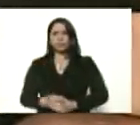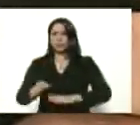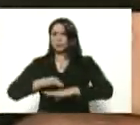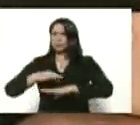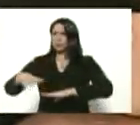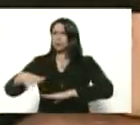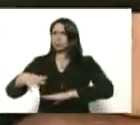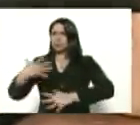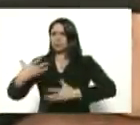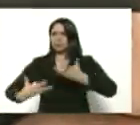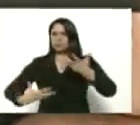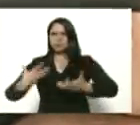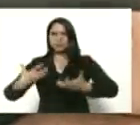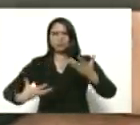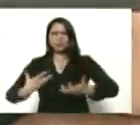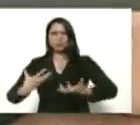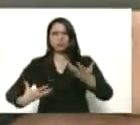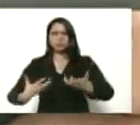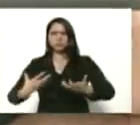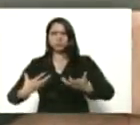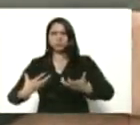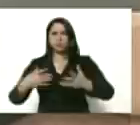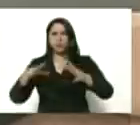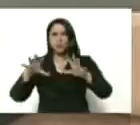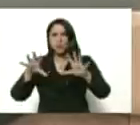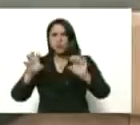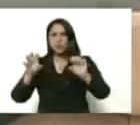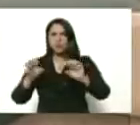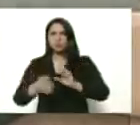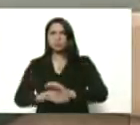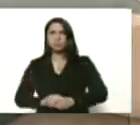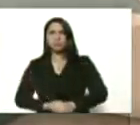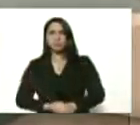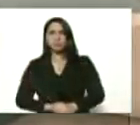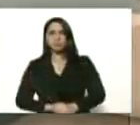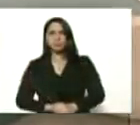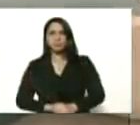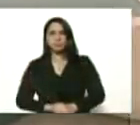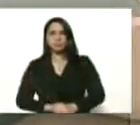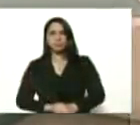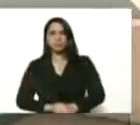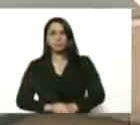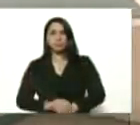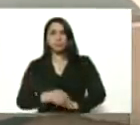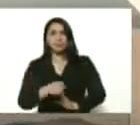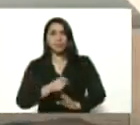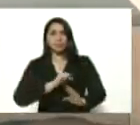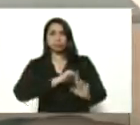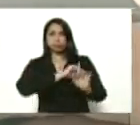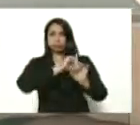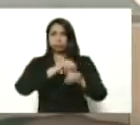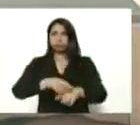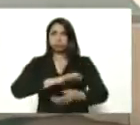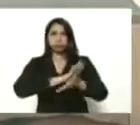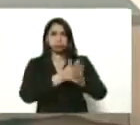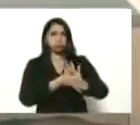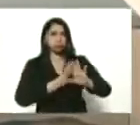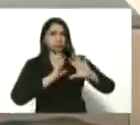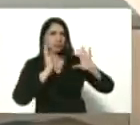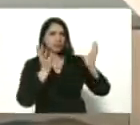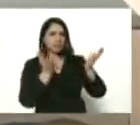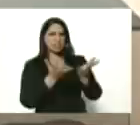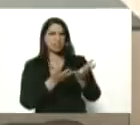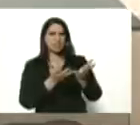ira y fuego los consumirá. Su fruto destruirás de la tierra y